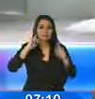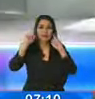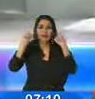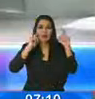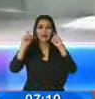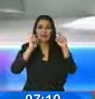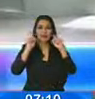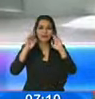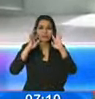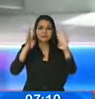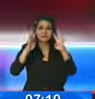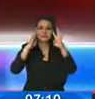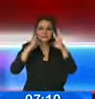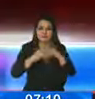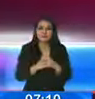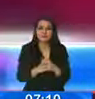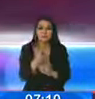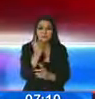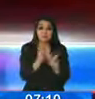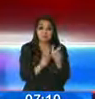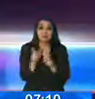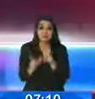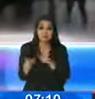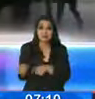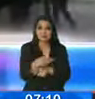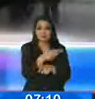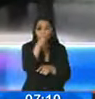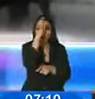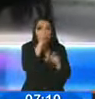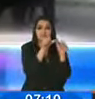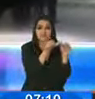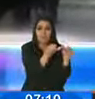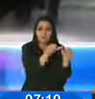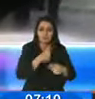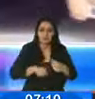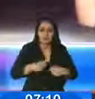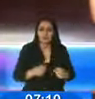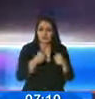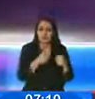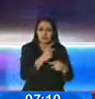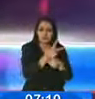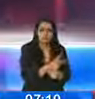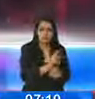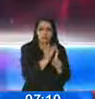Mientras que tres personas más aún permanecen en el hospital con pronóstico reservado.